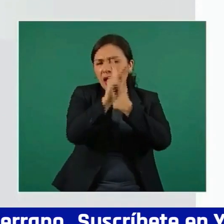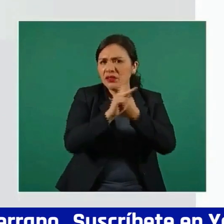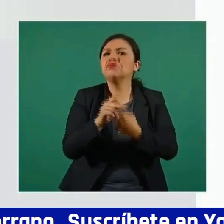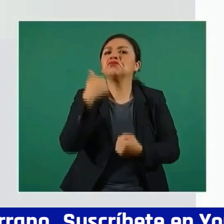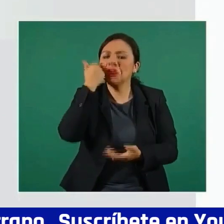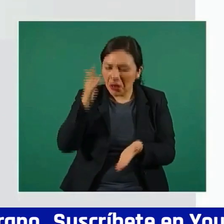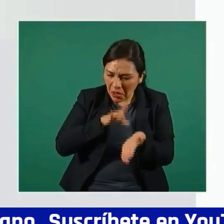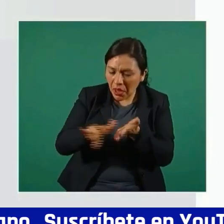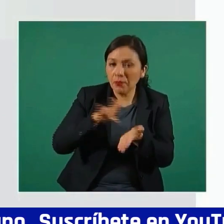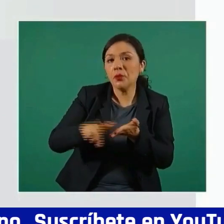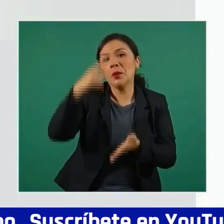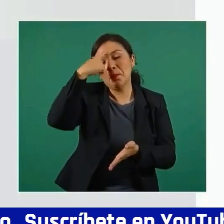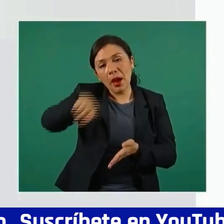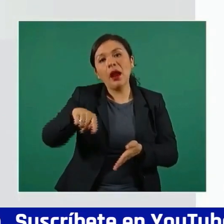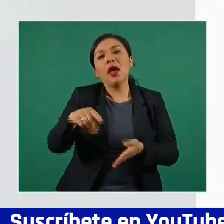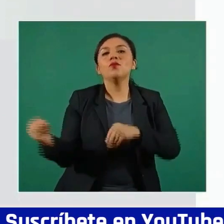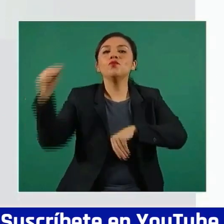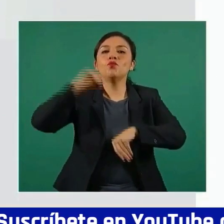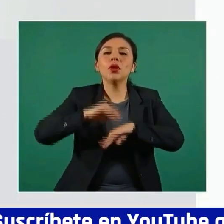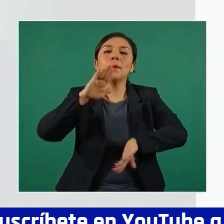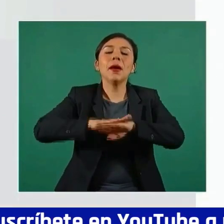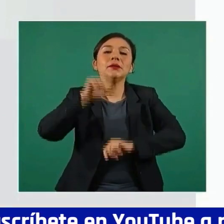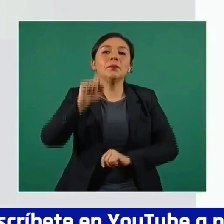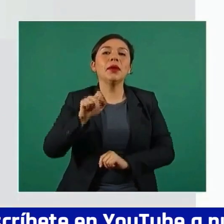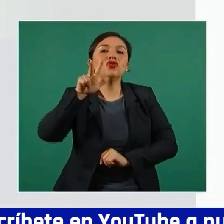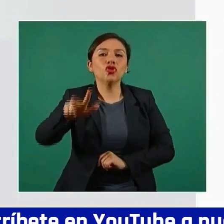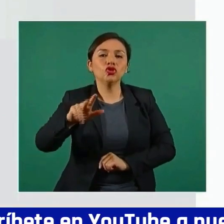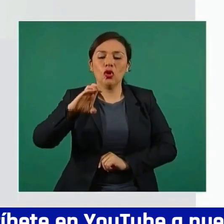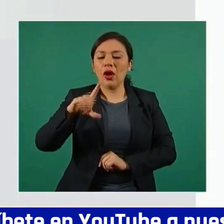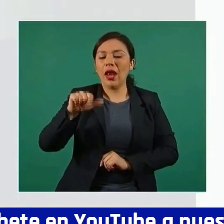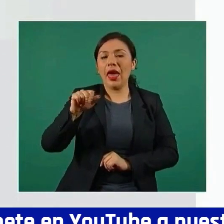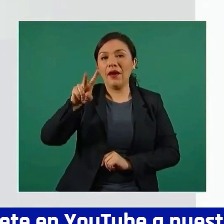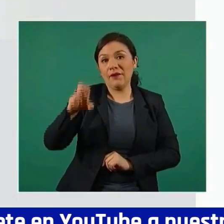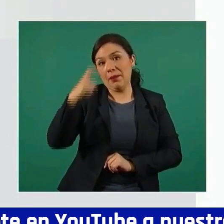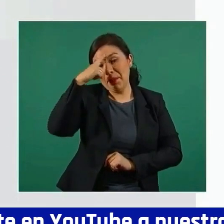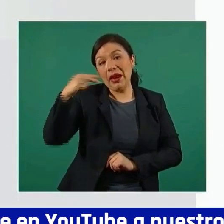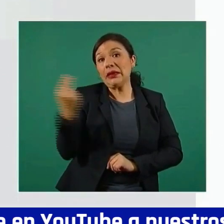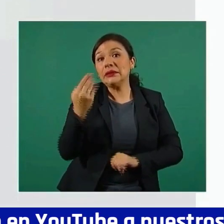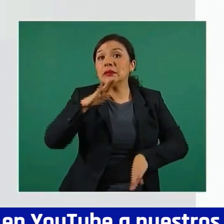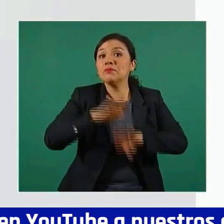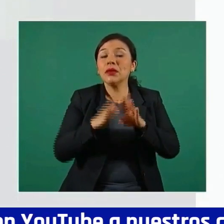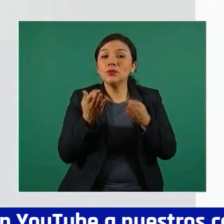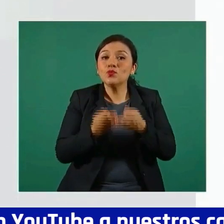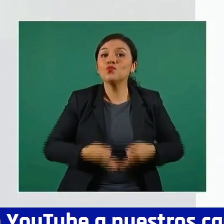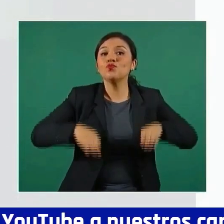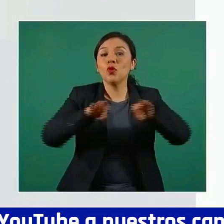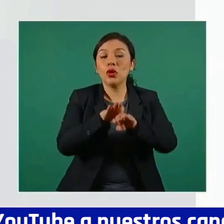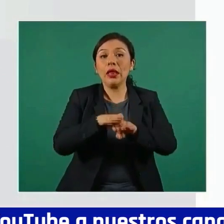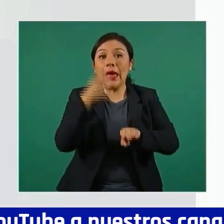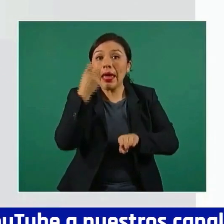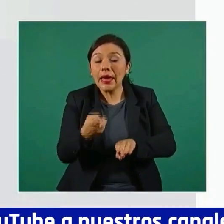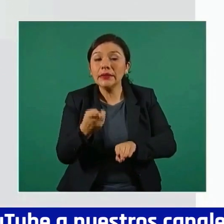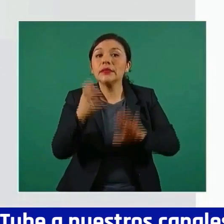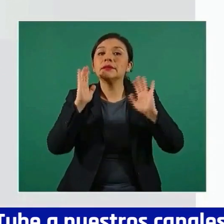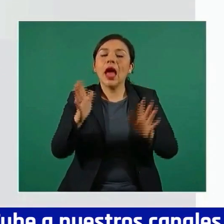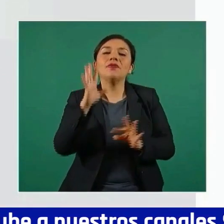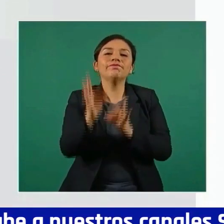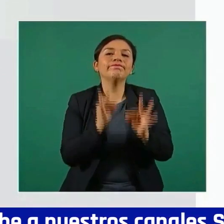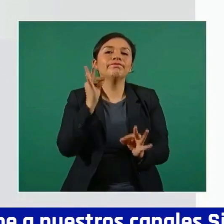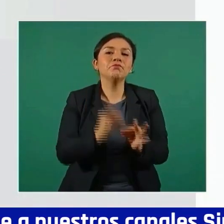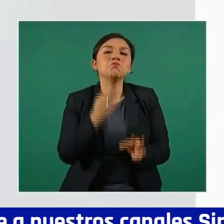en la obtención de estas 28 claves oncológicas de alto consumo, en las cuales se está dando